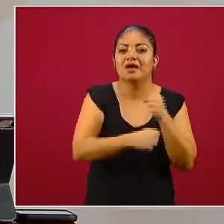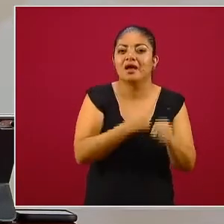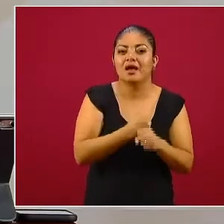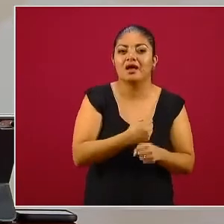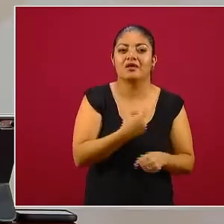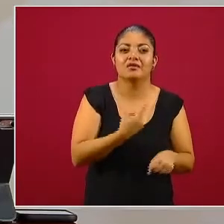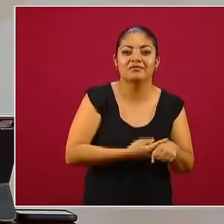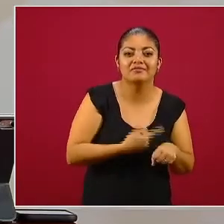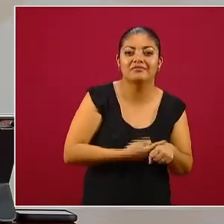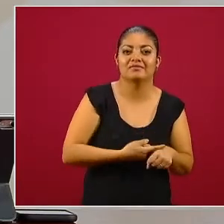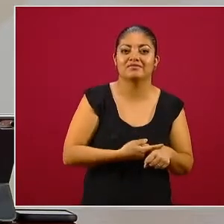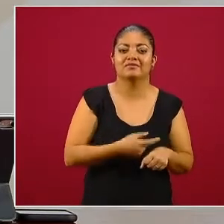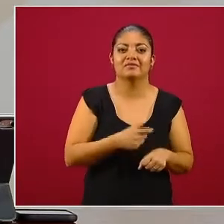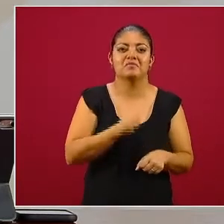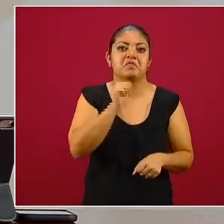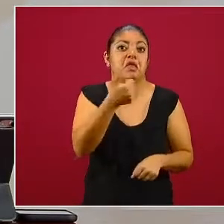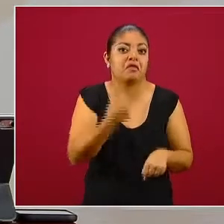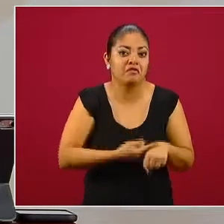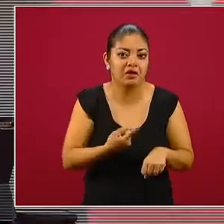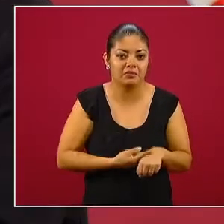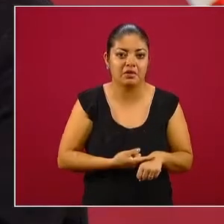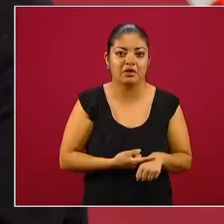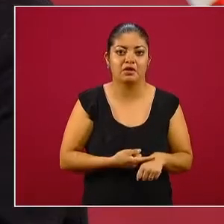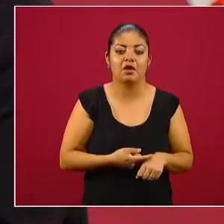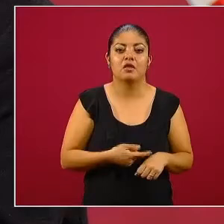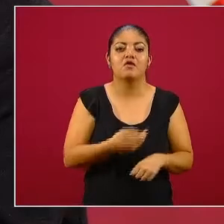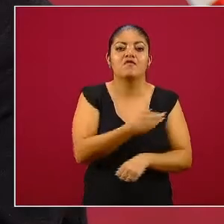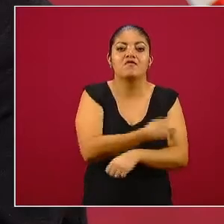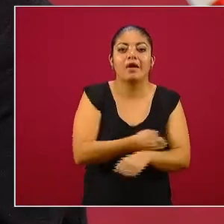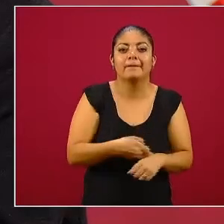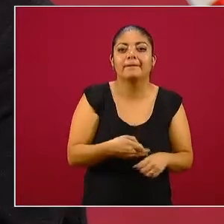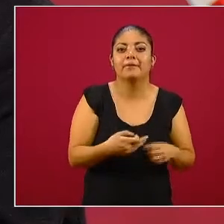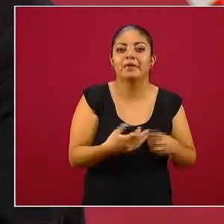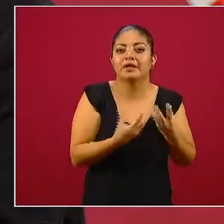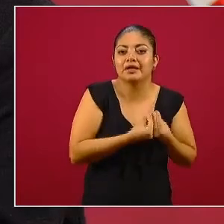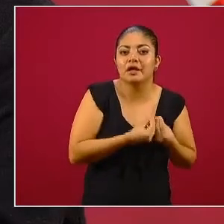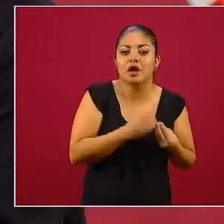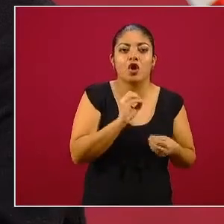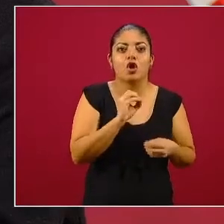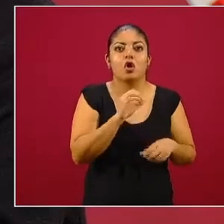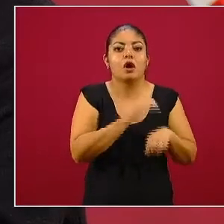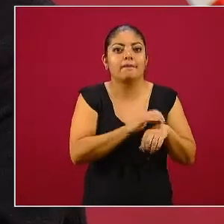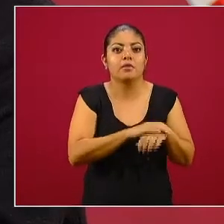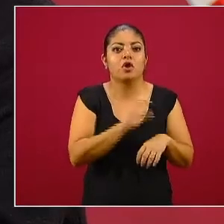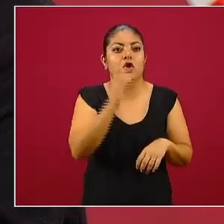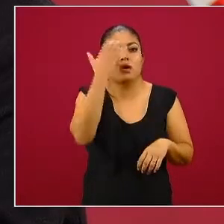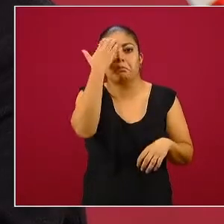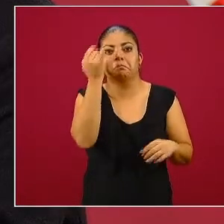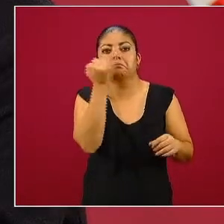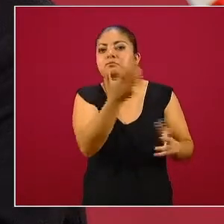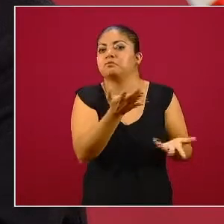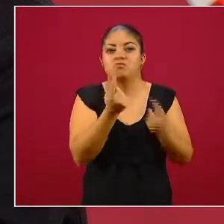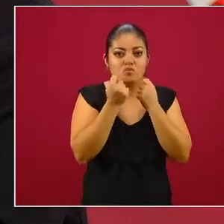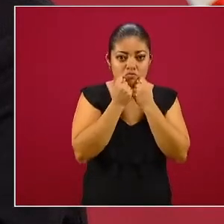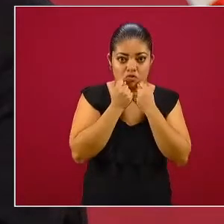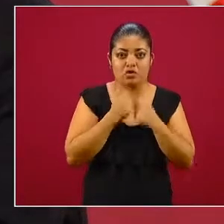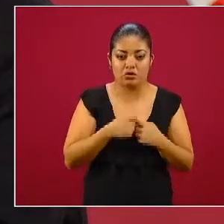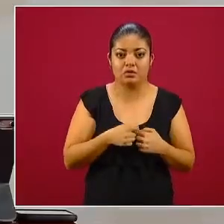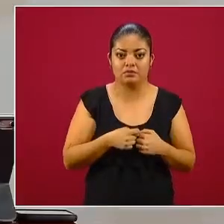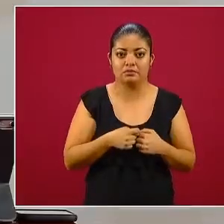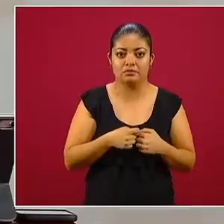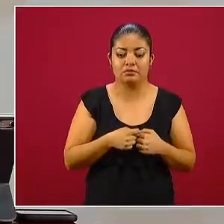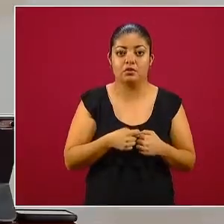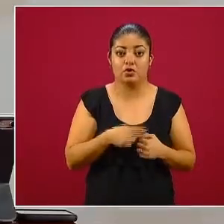no enfermedades, haya sido relativamente cercano o no tan cercano. Entonces, debemos